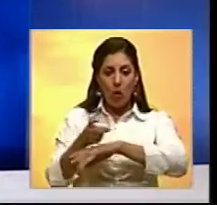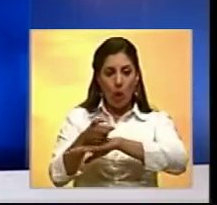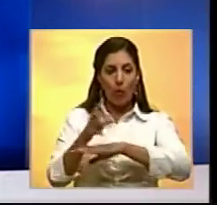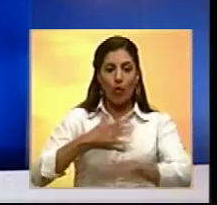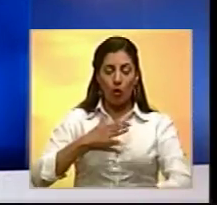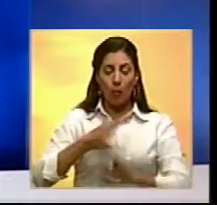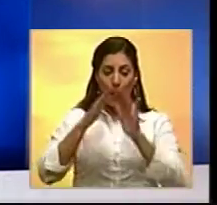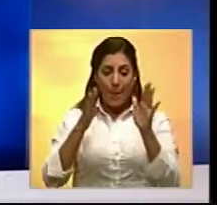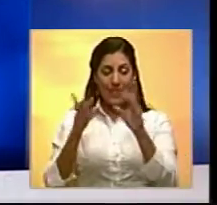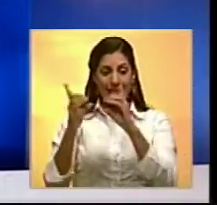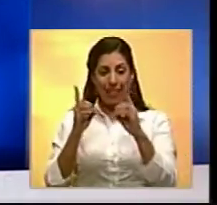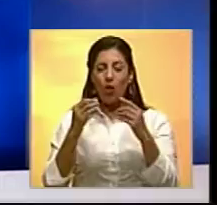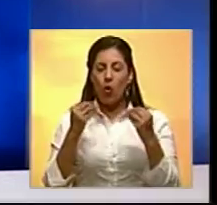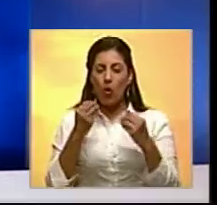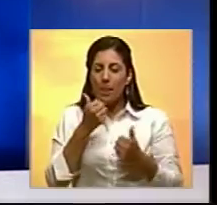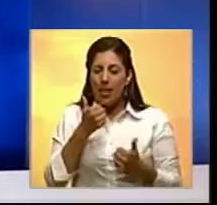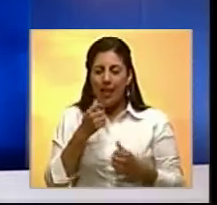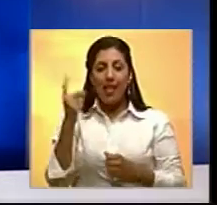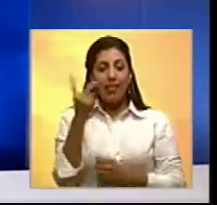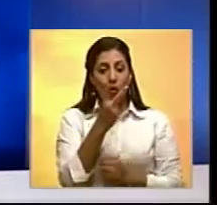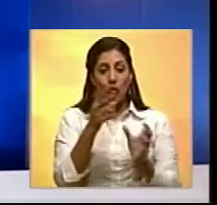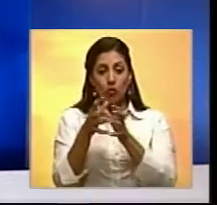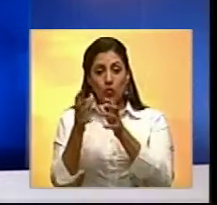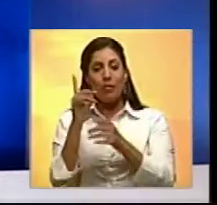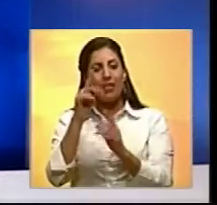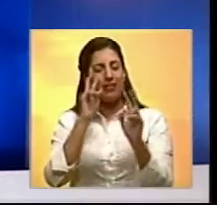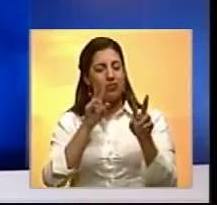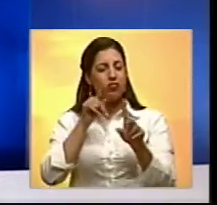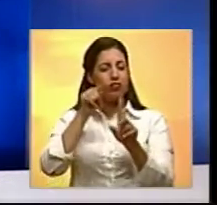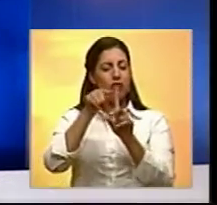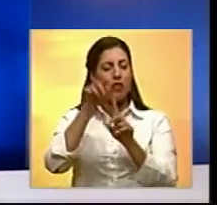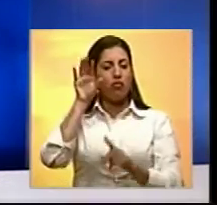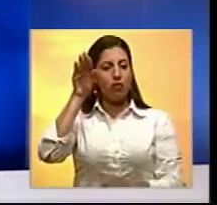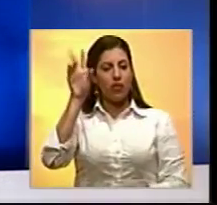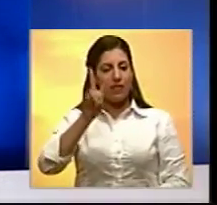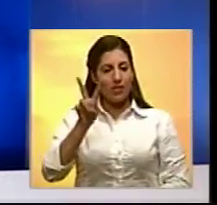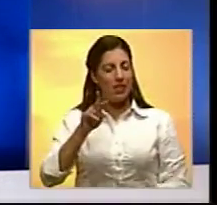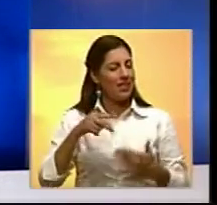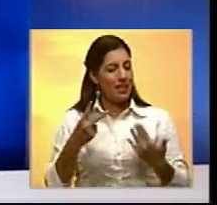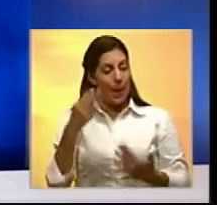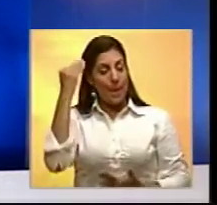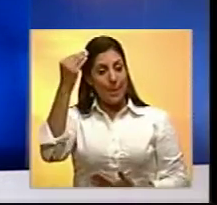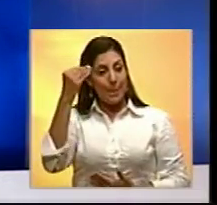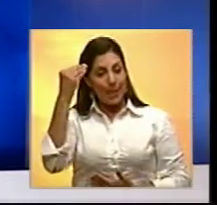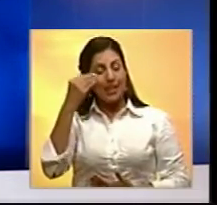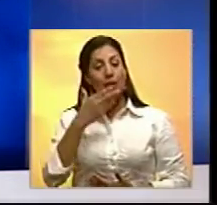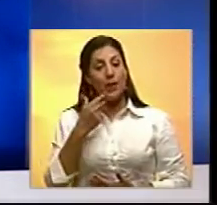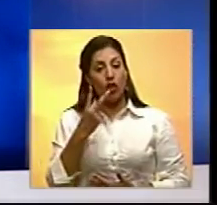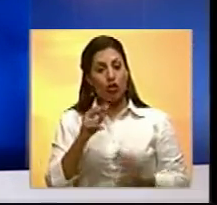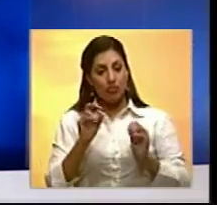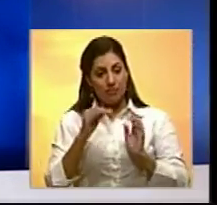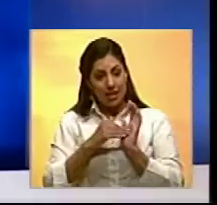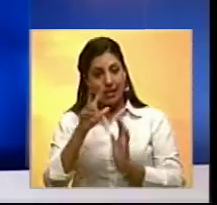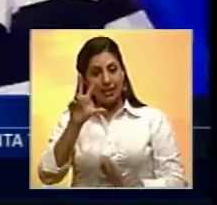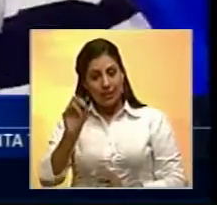la mesa de diálogo sea efectivo, ambas partes deben visualizar el futuro de Venezuela, es decir, pensar en el